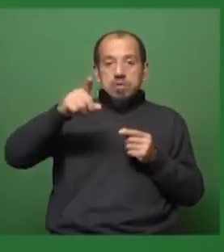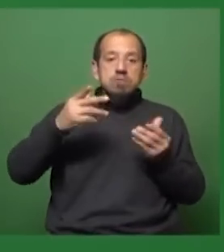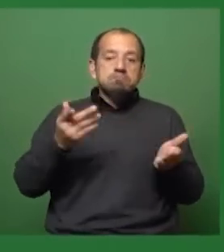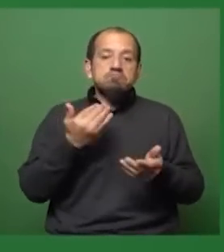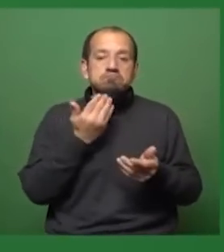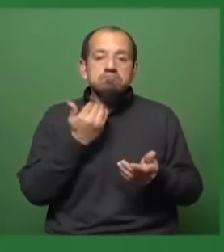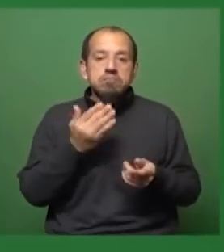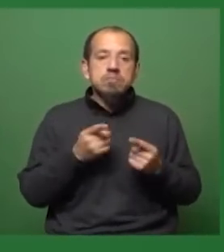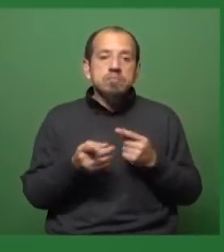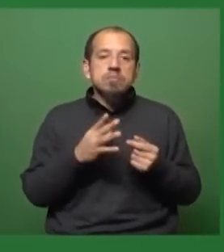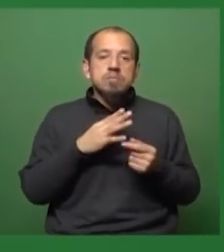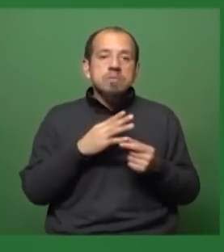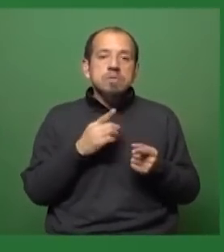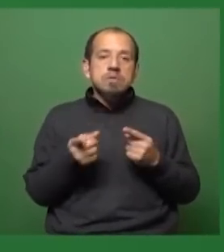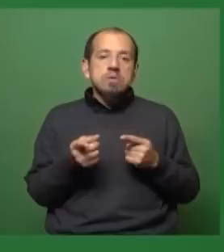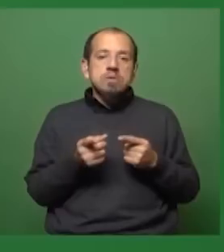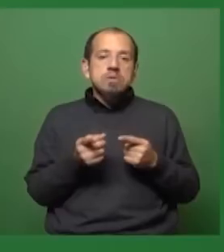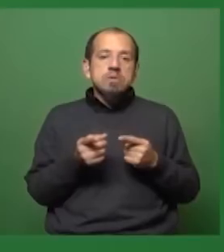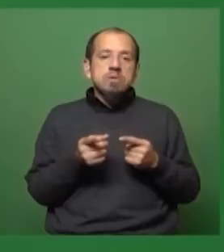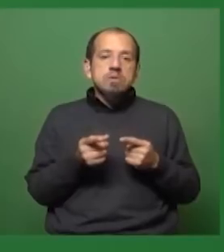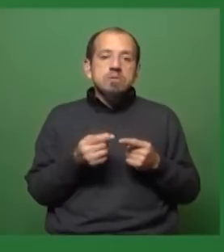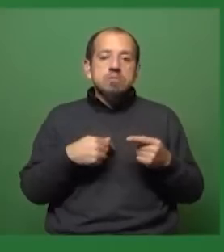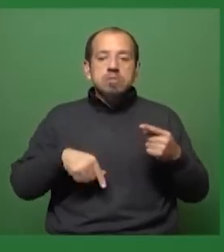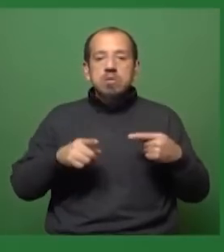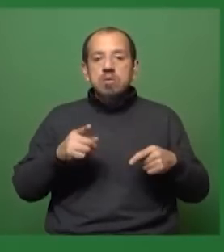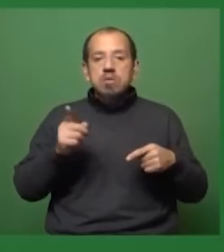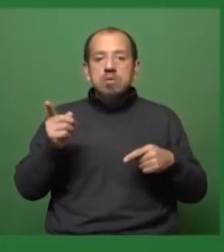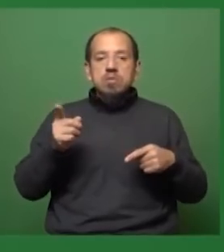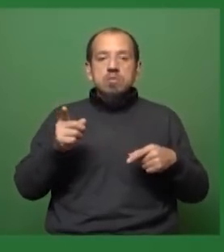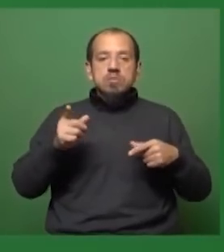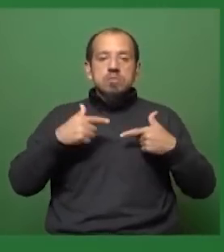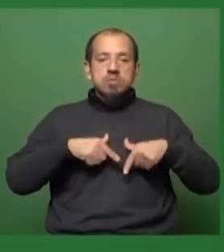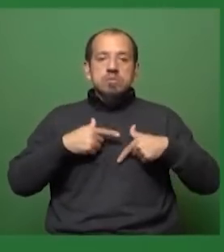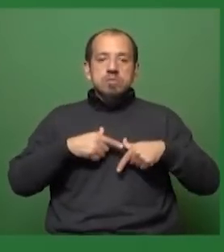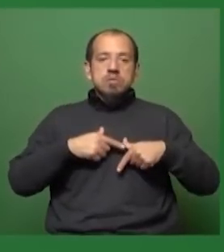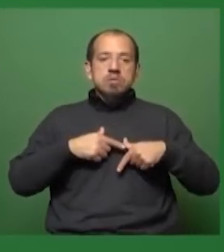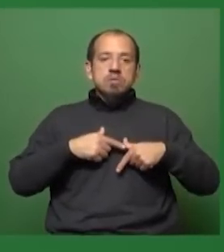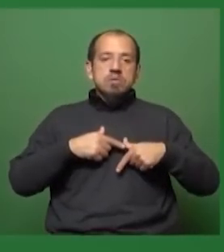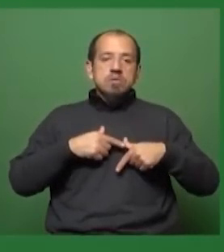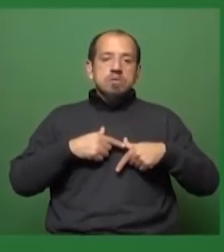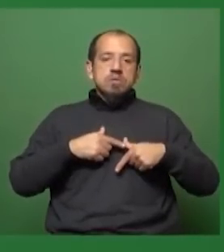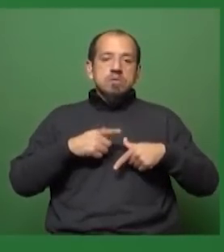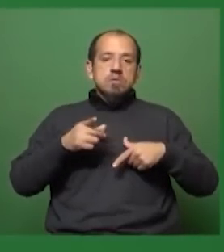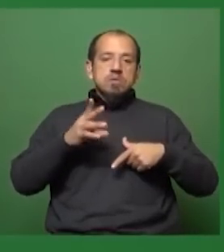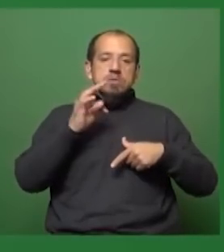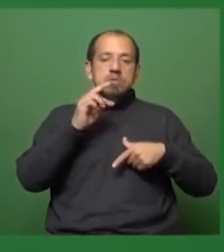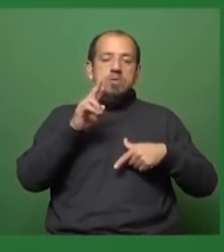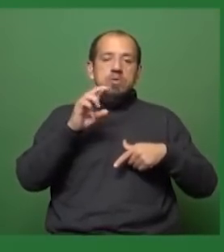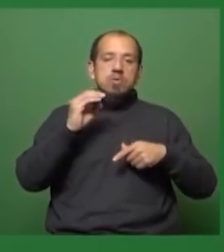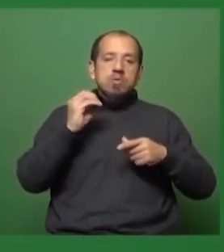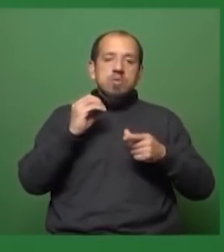que sucedió es más sabemos que nació muerta porque en realidad hubo el suceso con el canciller Turco cuando vino con la con sobre todo con